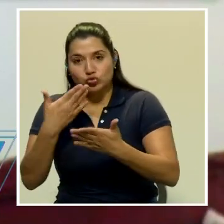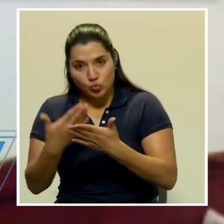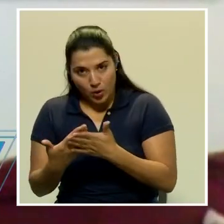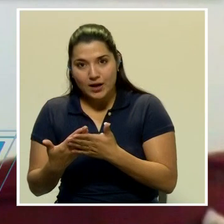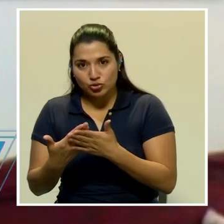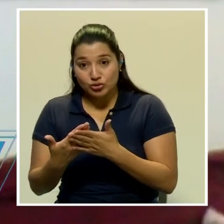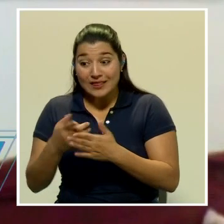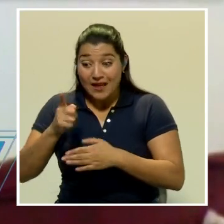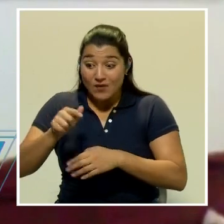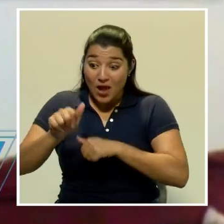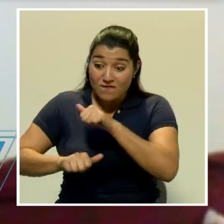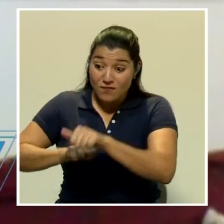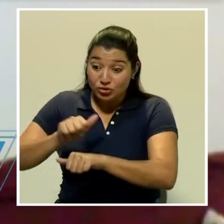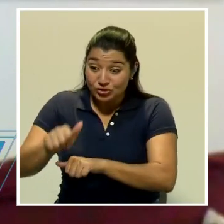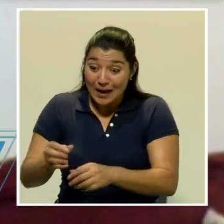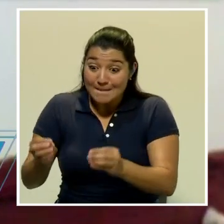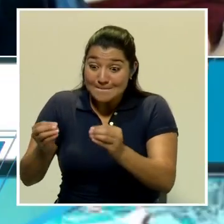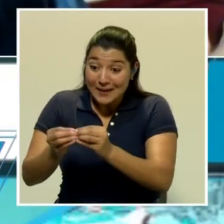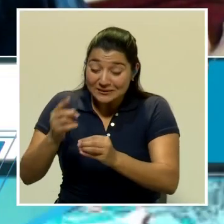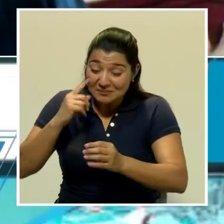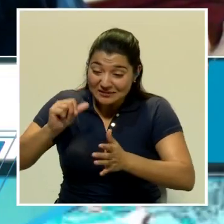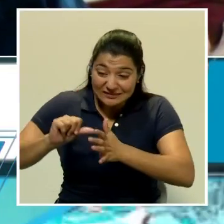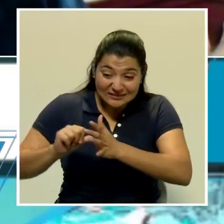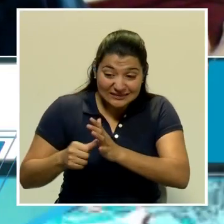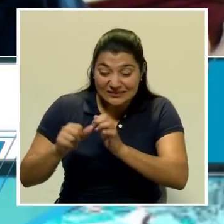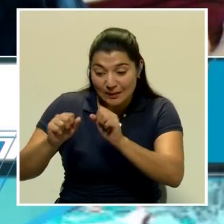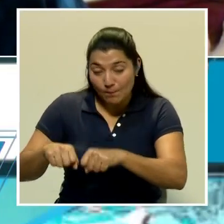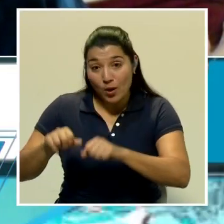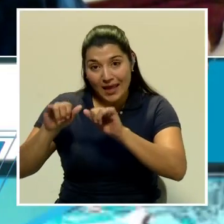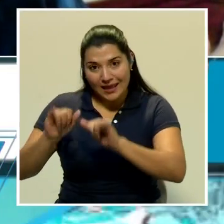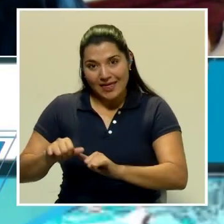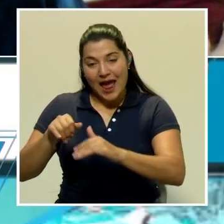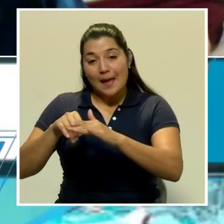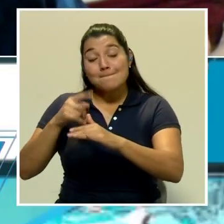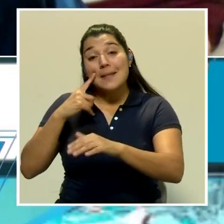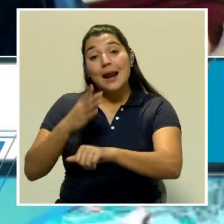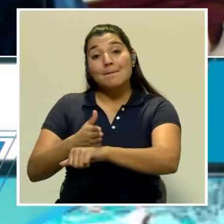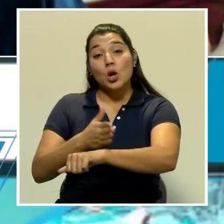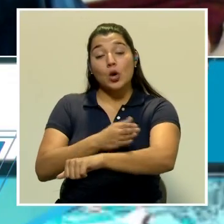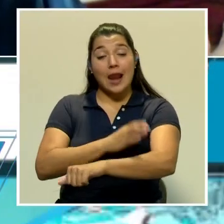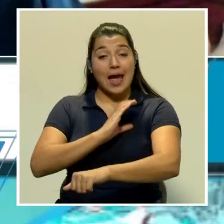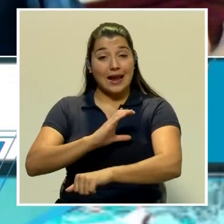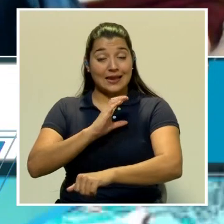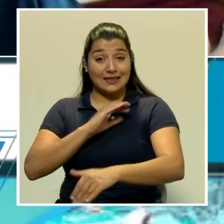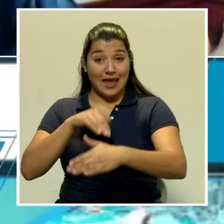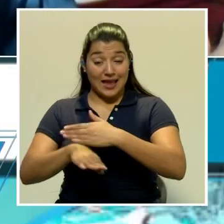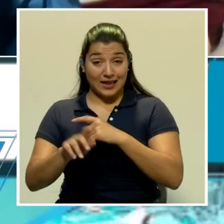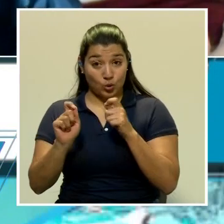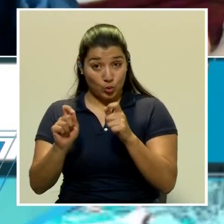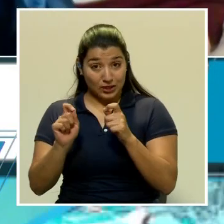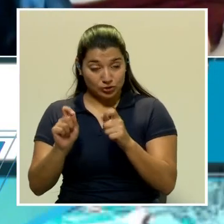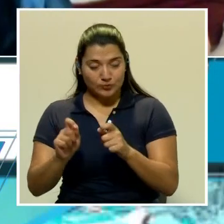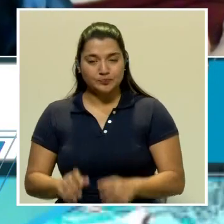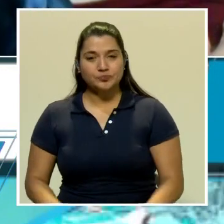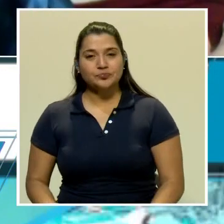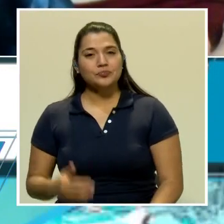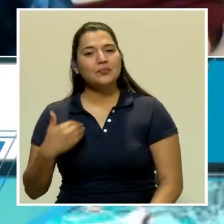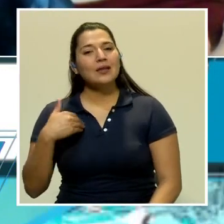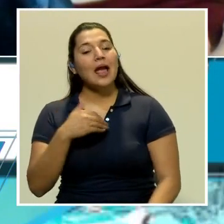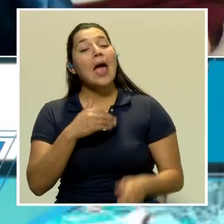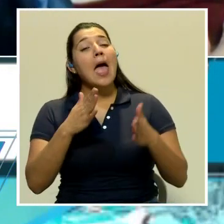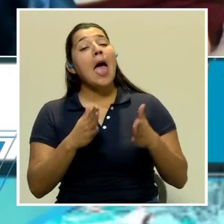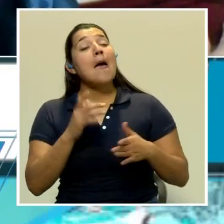para potenciarlos y que se queden en la mejora de la calidad de la educación. Ministra, teniendo en cuenta